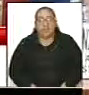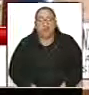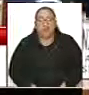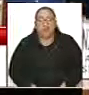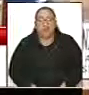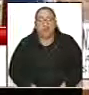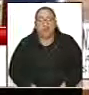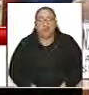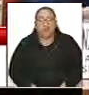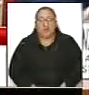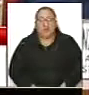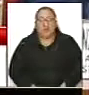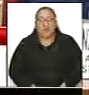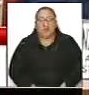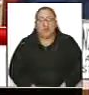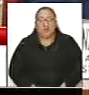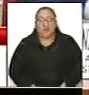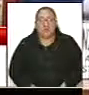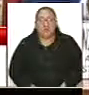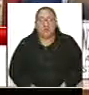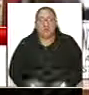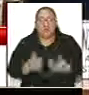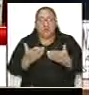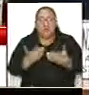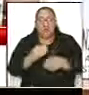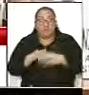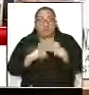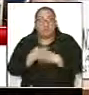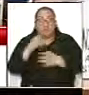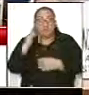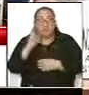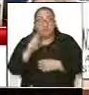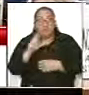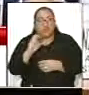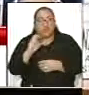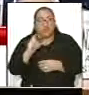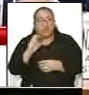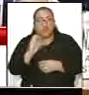Y esto es lo que se nos presenta, una incertidumbre sobre el futuro de la red dorsal.